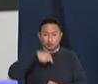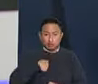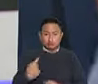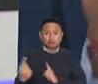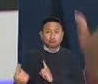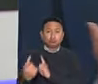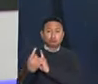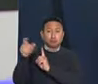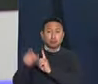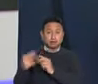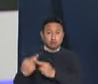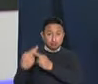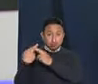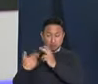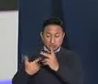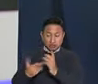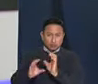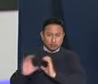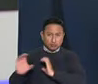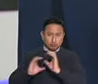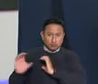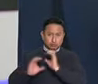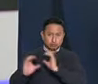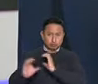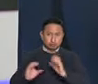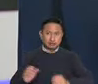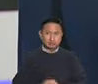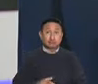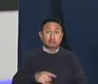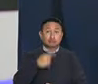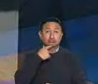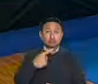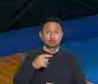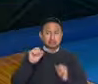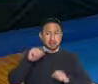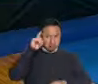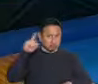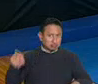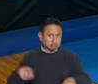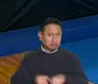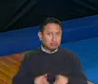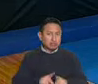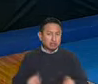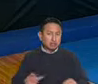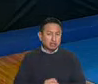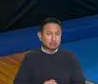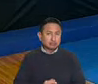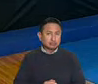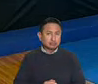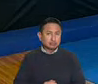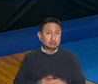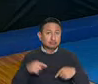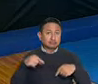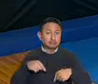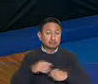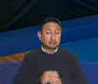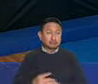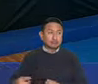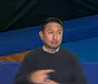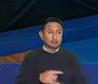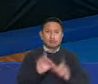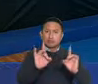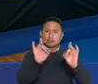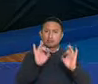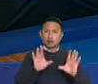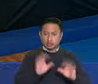con la persona que está asignada nuevamente para la zona. Me decía, prefecta, hagamos un plan conjunto en Manuel Cornejo Astorga en Tandapi. Le decía, perfecto, vamos a